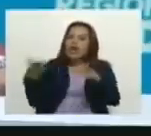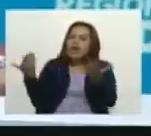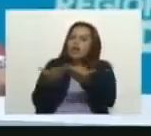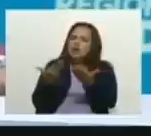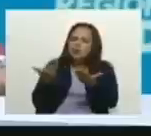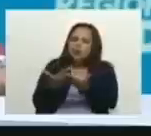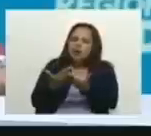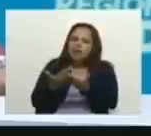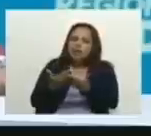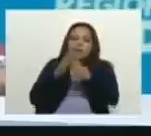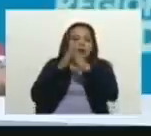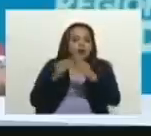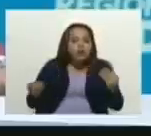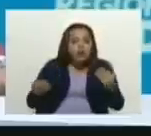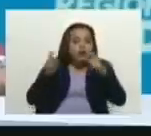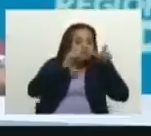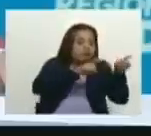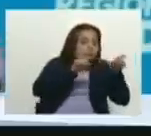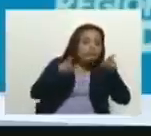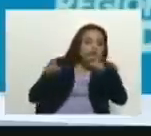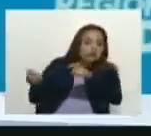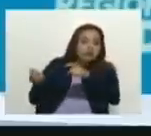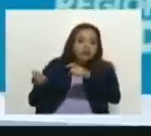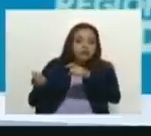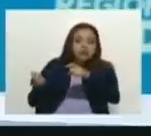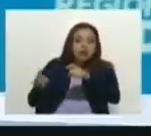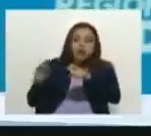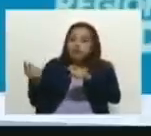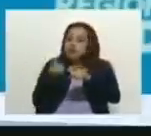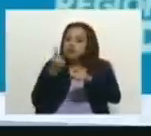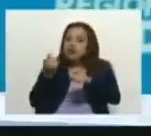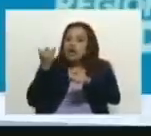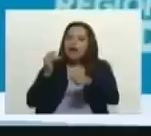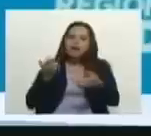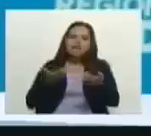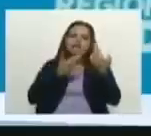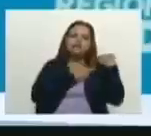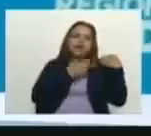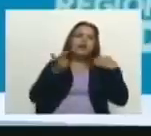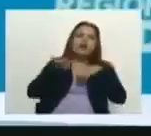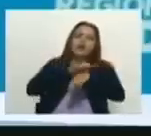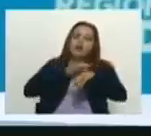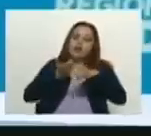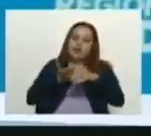Una escuela para todos. No solo para los que tenemos responsabilidades de gobernar.